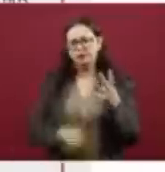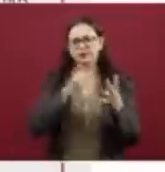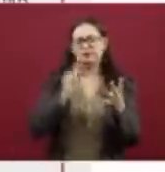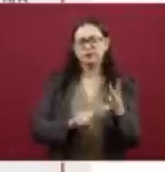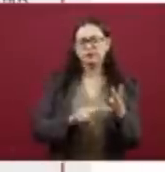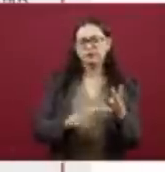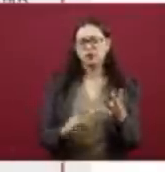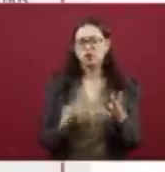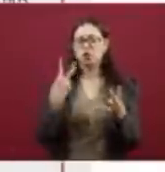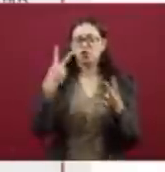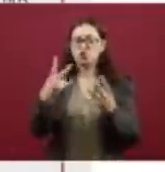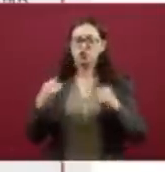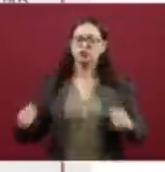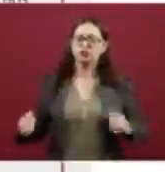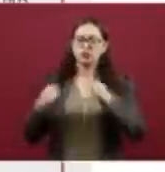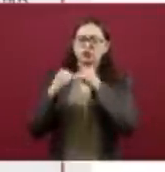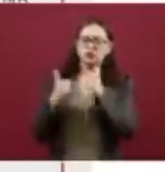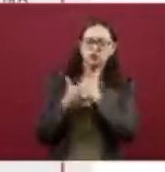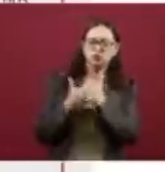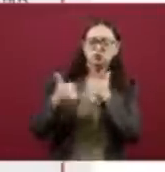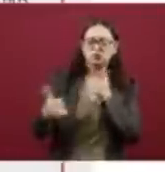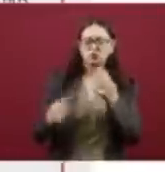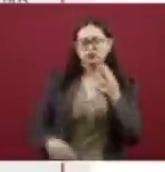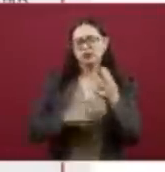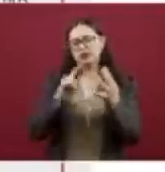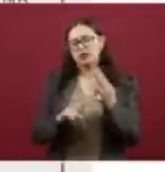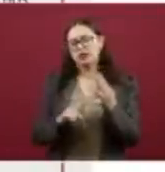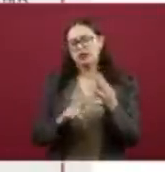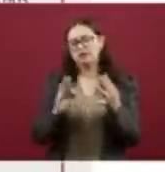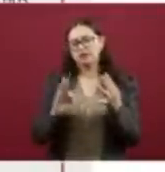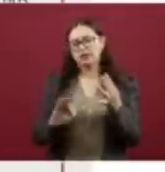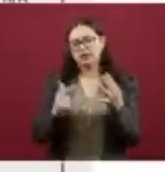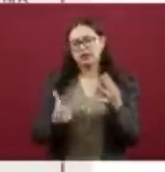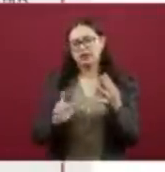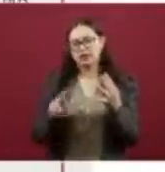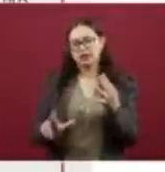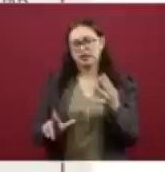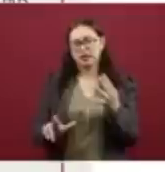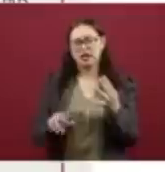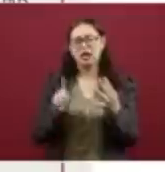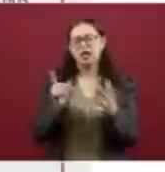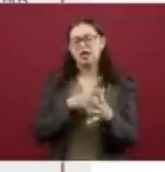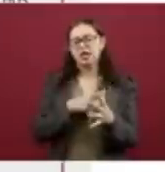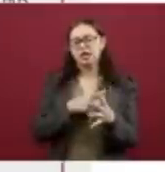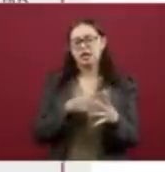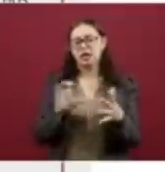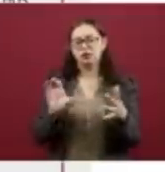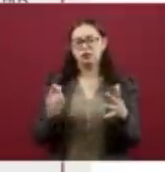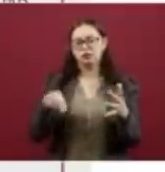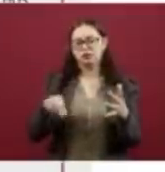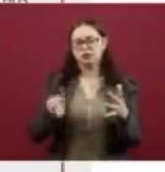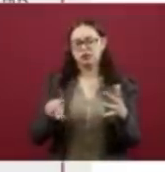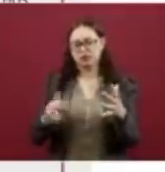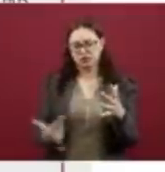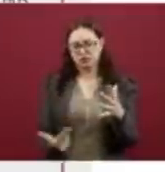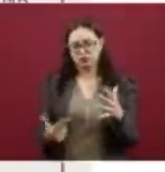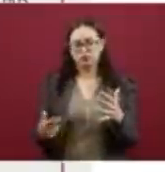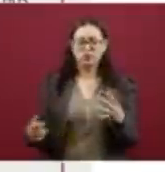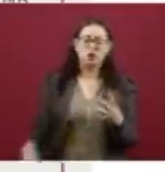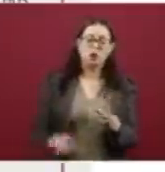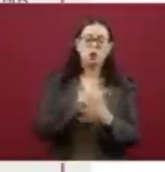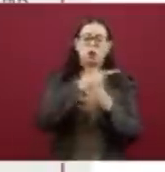con autonomía constitucional, que son la Fiscalía General de la República y la Comisión Nacional de Derechos Humanos, y